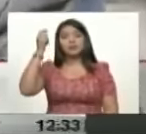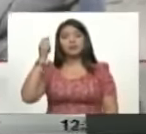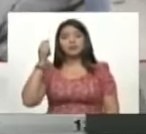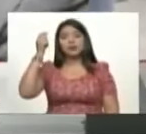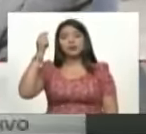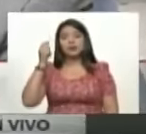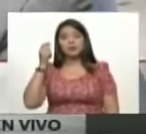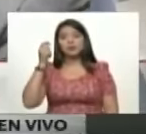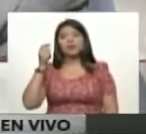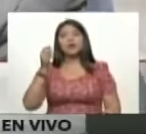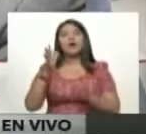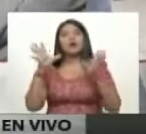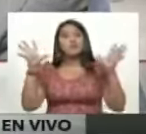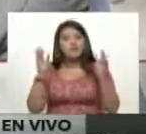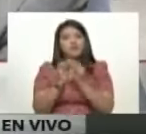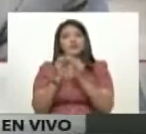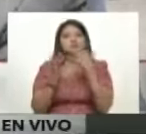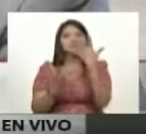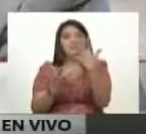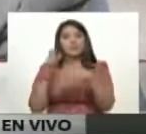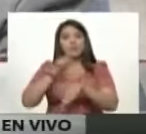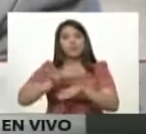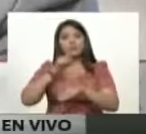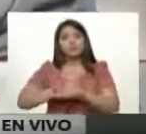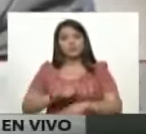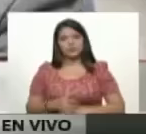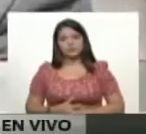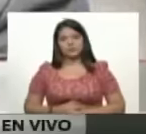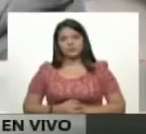Diputado Redondé, tiene 5 minutos.